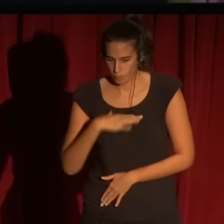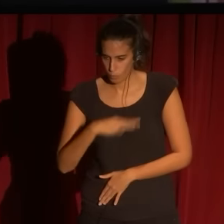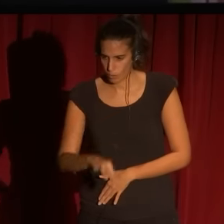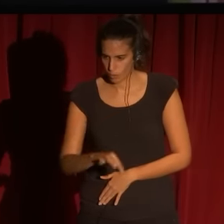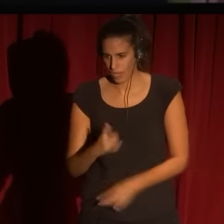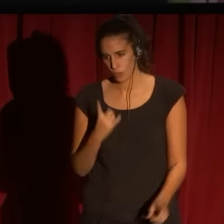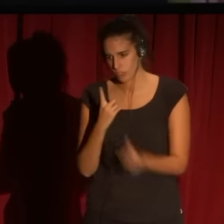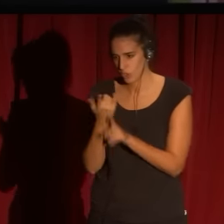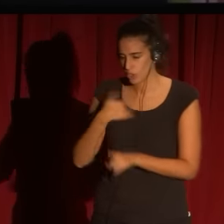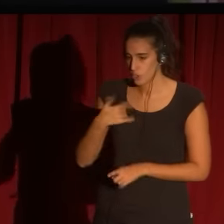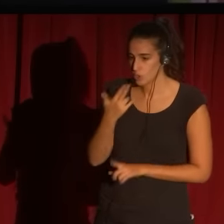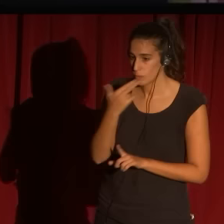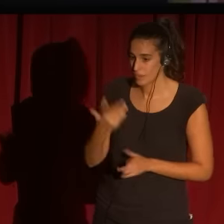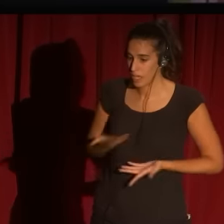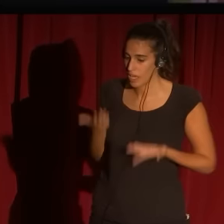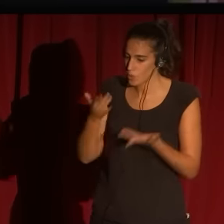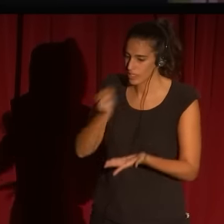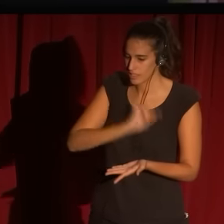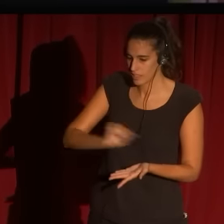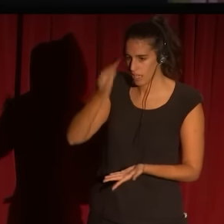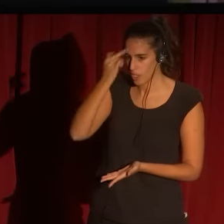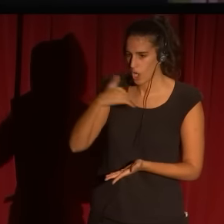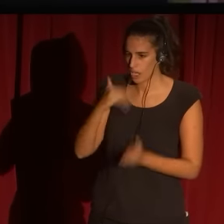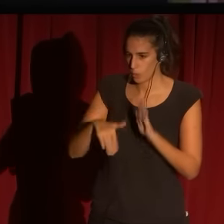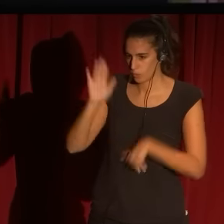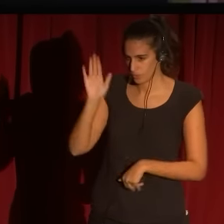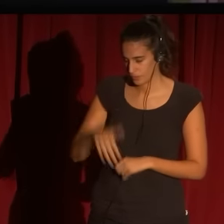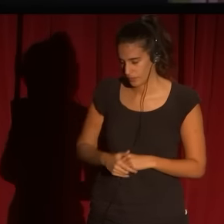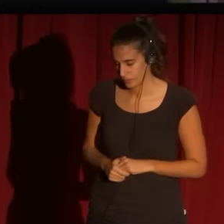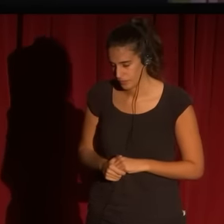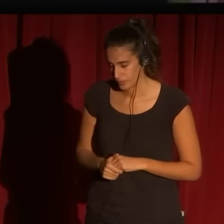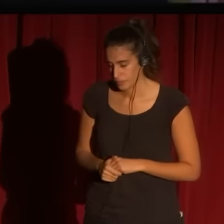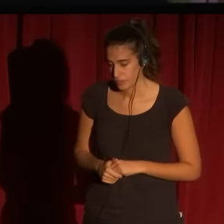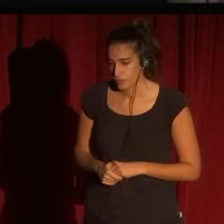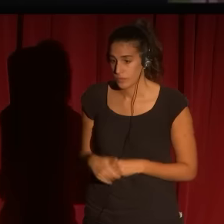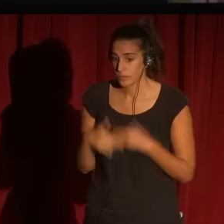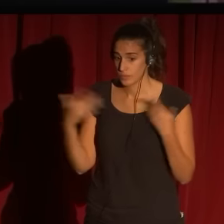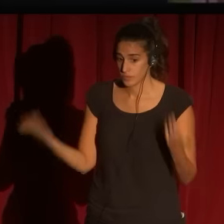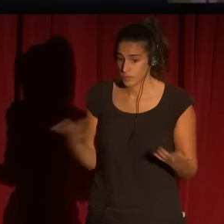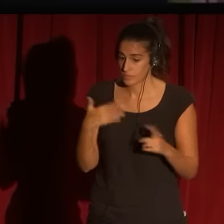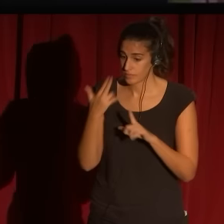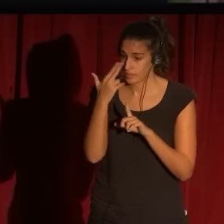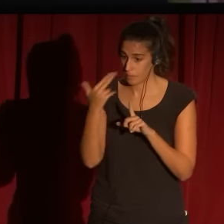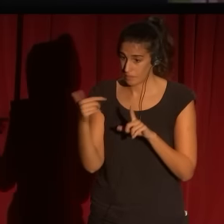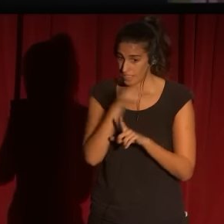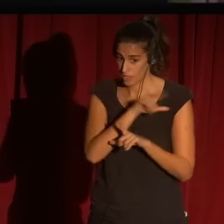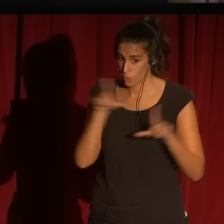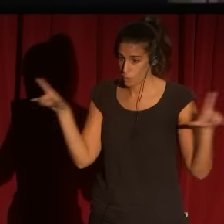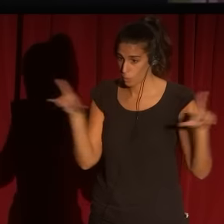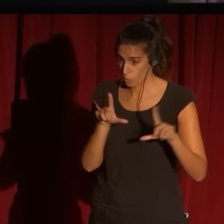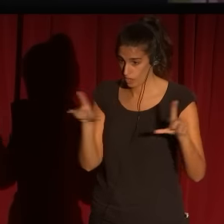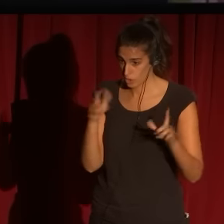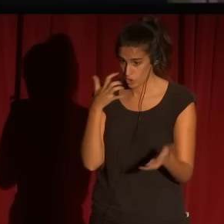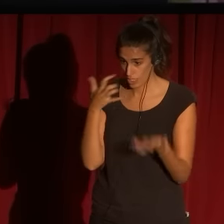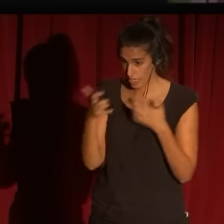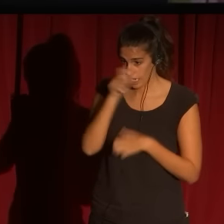revés ayudarnos a sentir ese anhelo de algo superior sin embargo incluso cuando pintan este tipo de cuadros artistas de